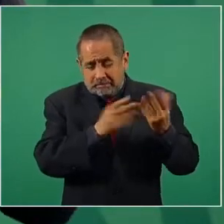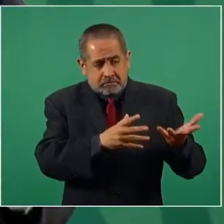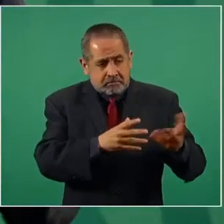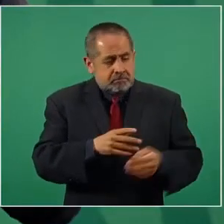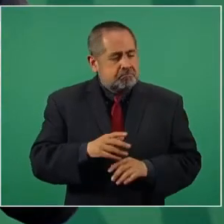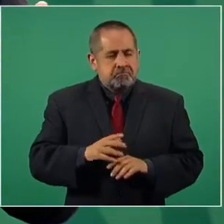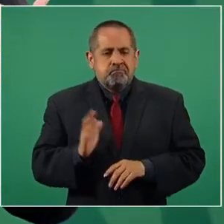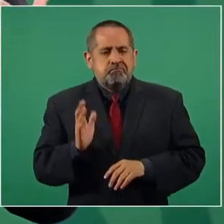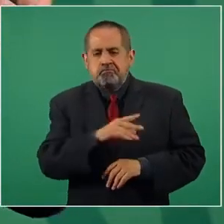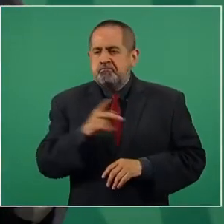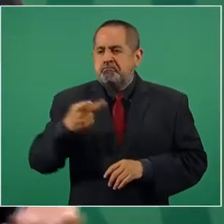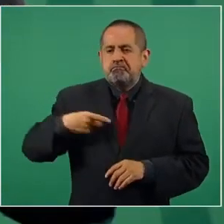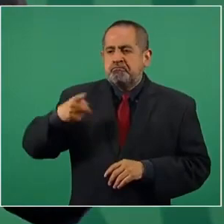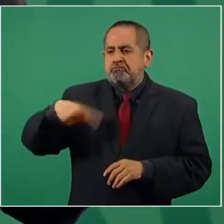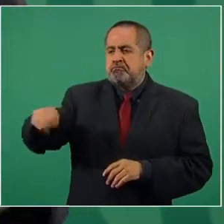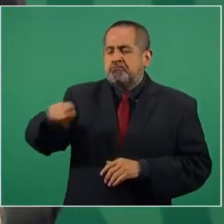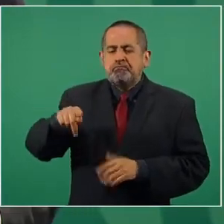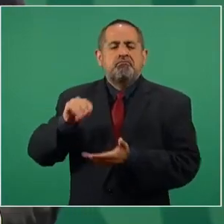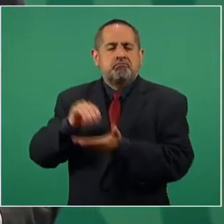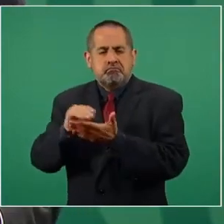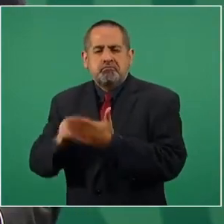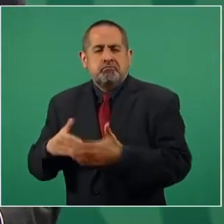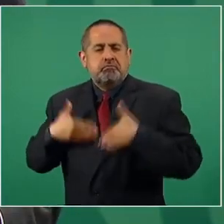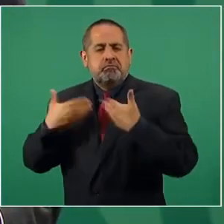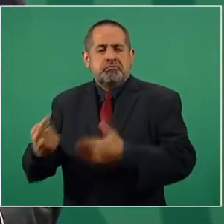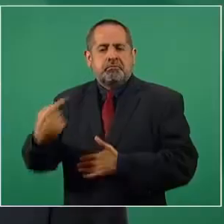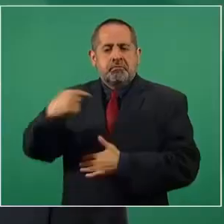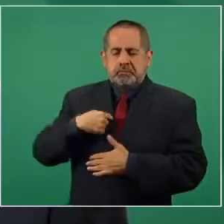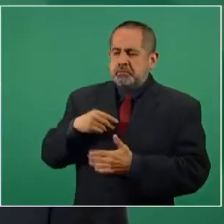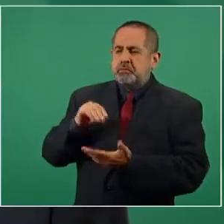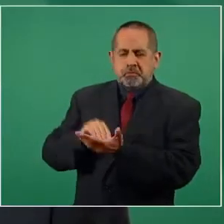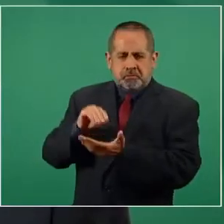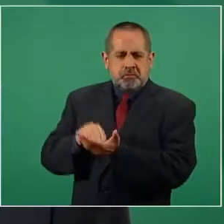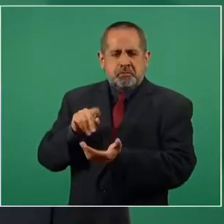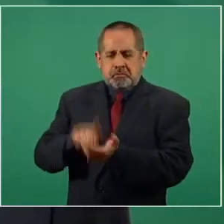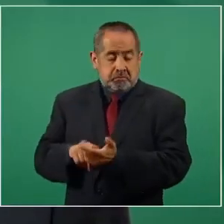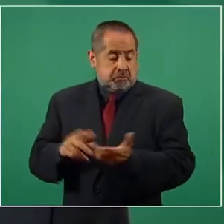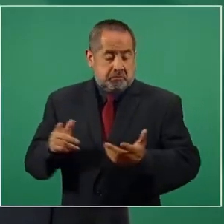la gente nos tiene confianza.